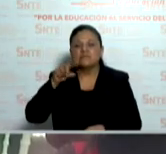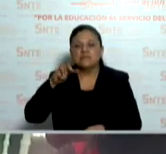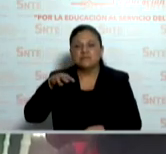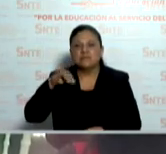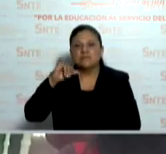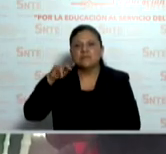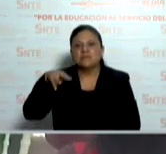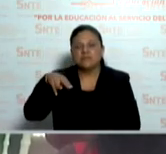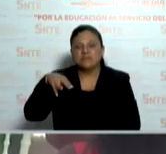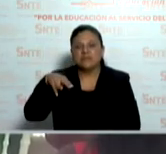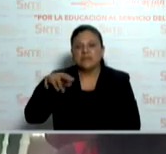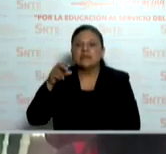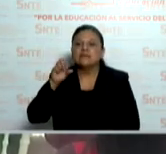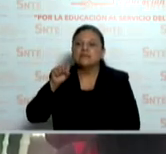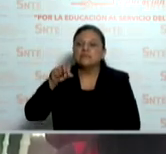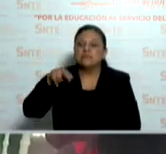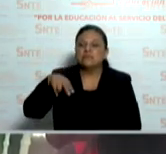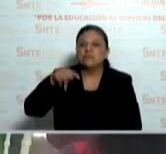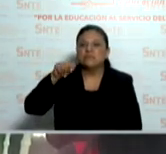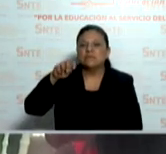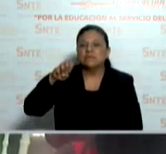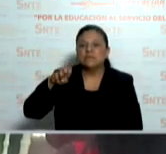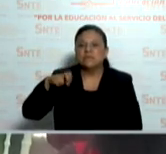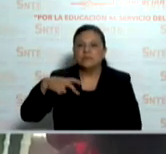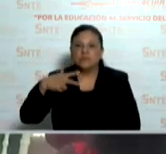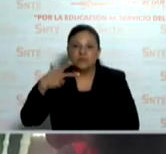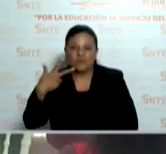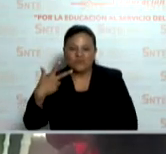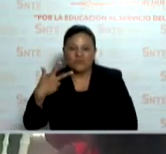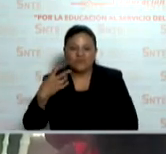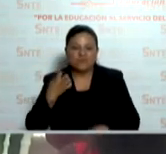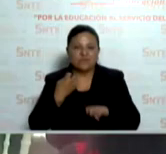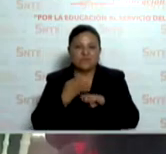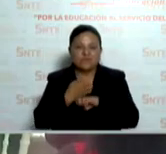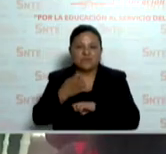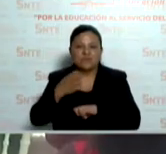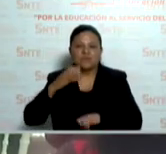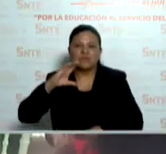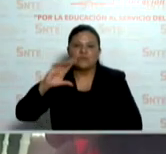la sección 8 del estado de Chihuahua.